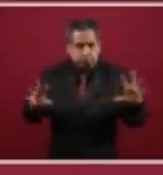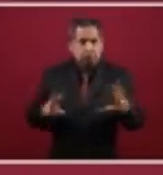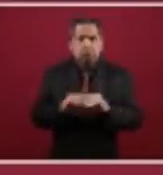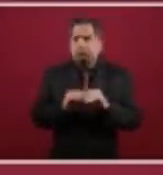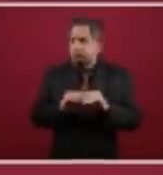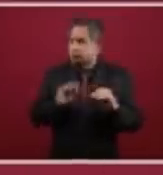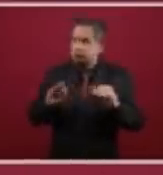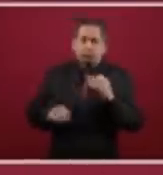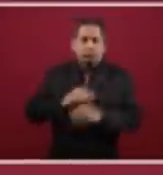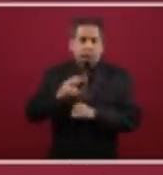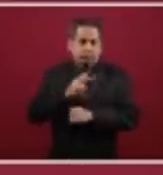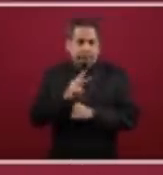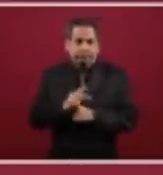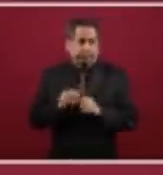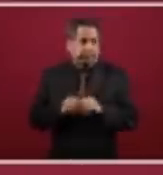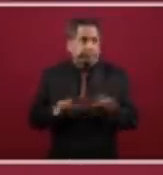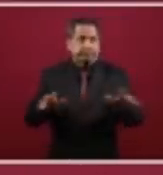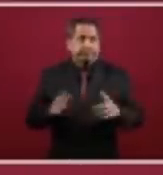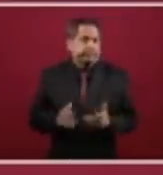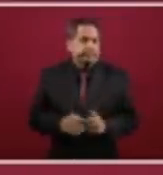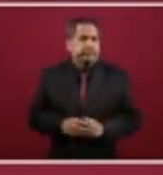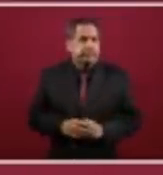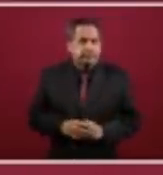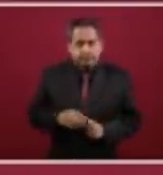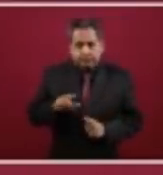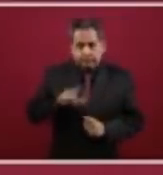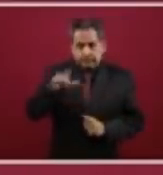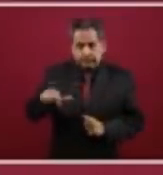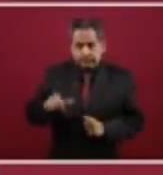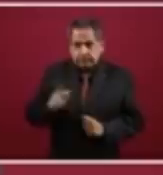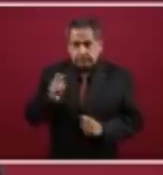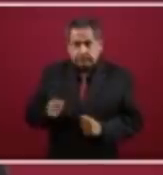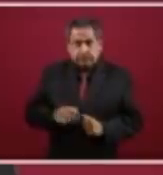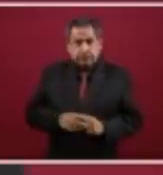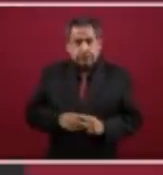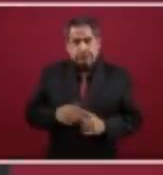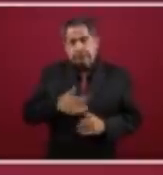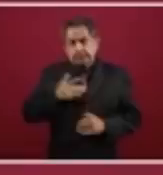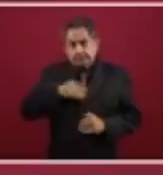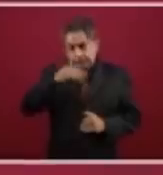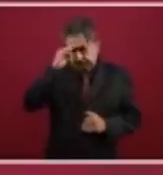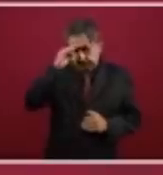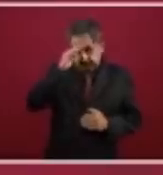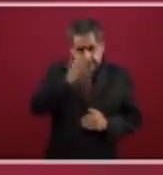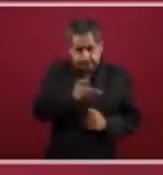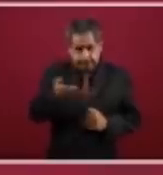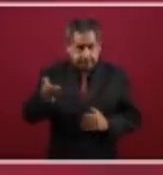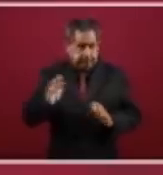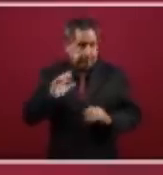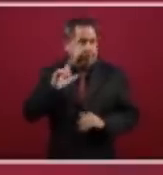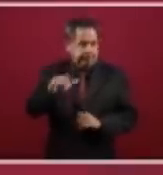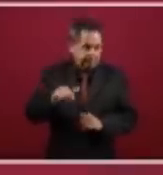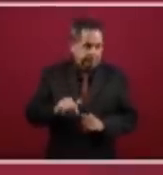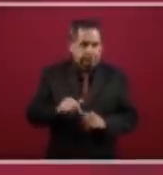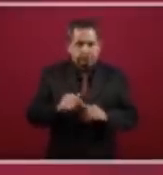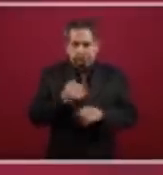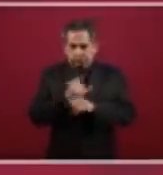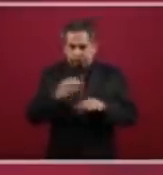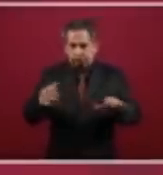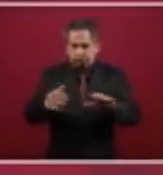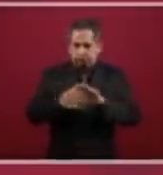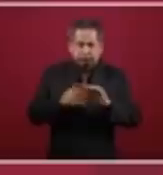todo el país. Más adelante, si les parece, les vamos a